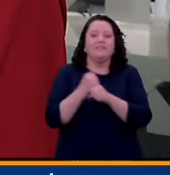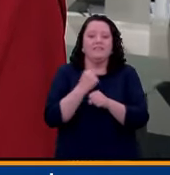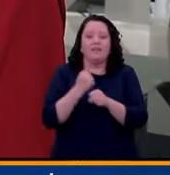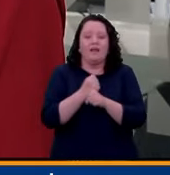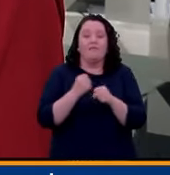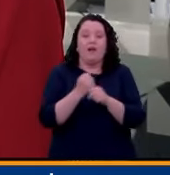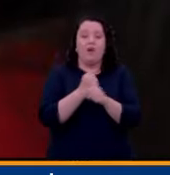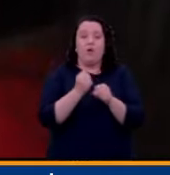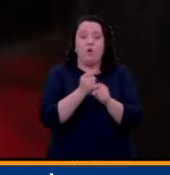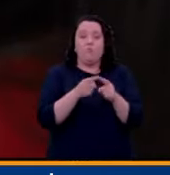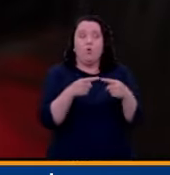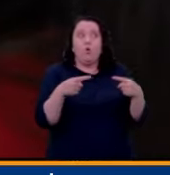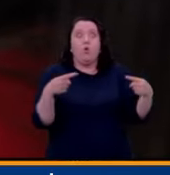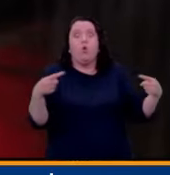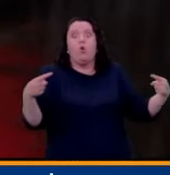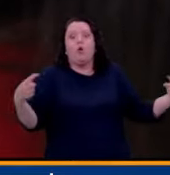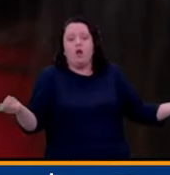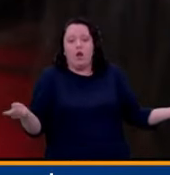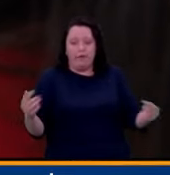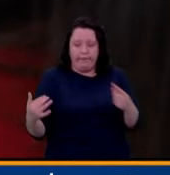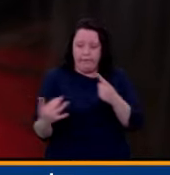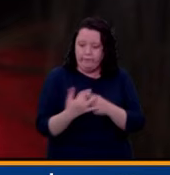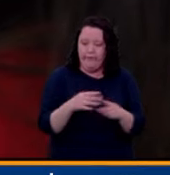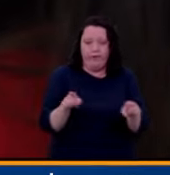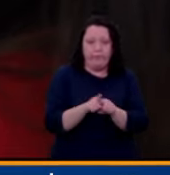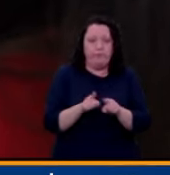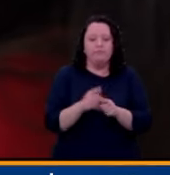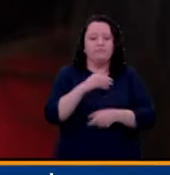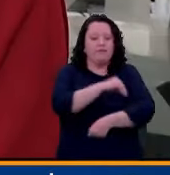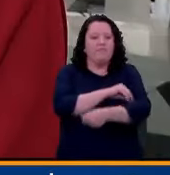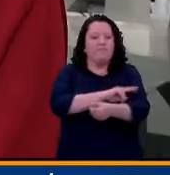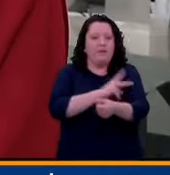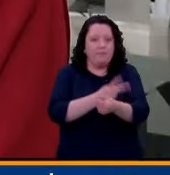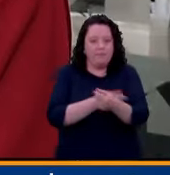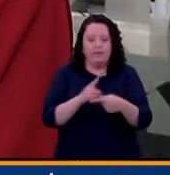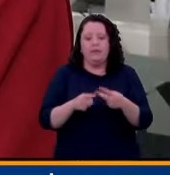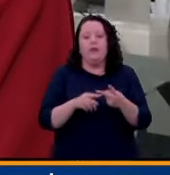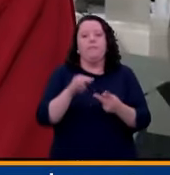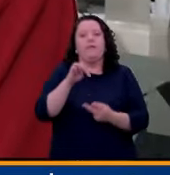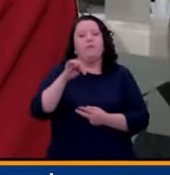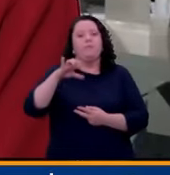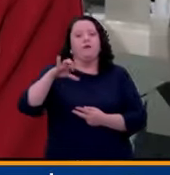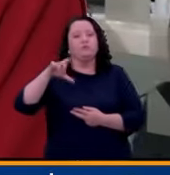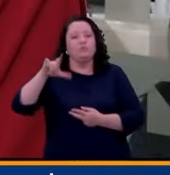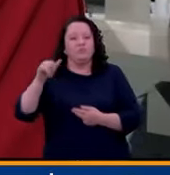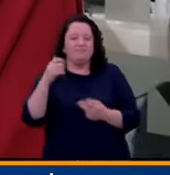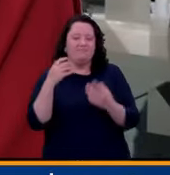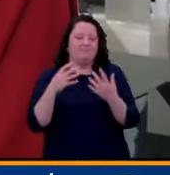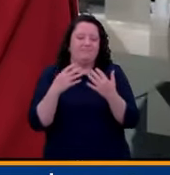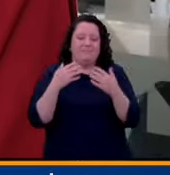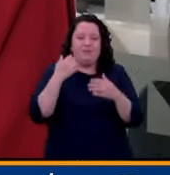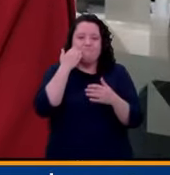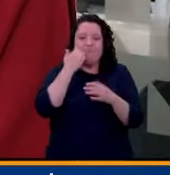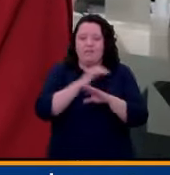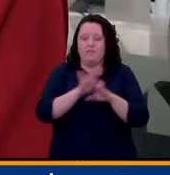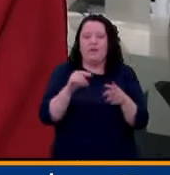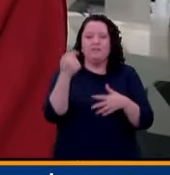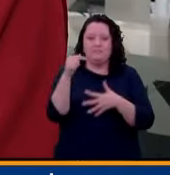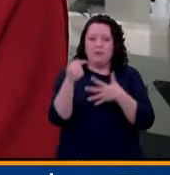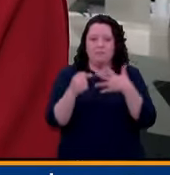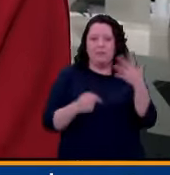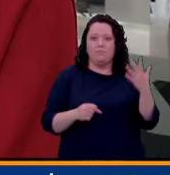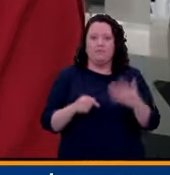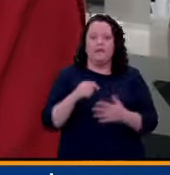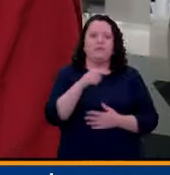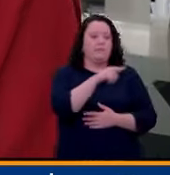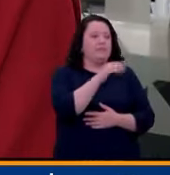laborales muy largas las deficiencias vitamínicas la menopausia entonces Muchas personas deja de lado el estudio la tch